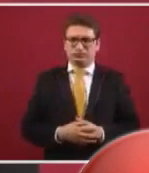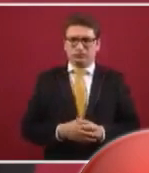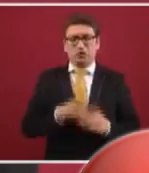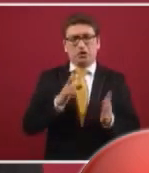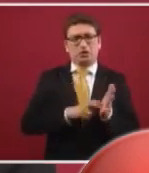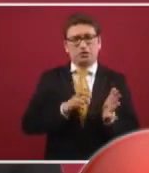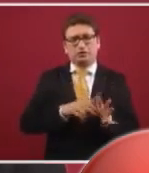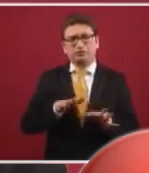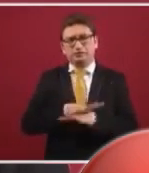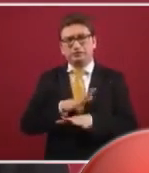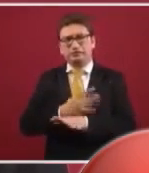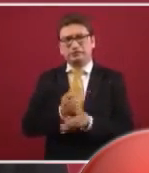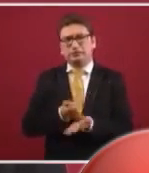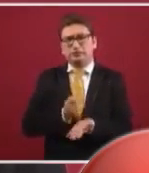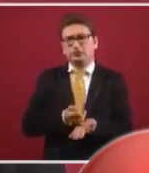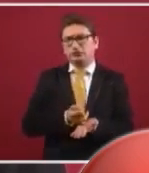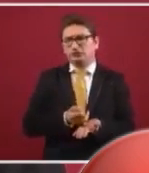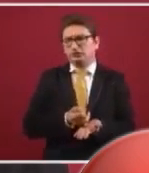Reforma fiscal,